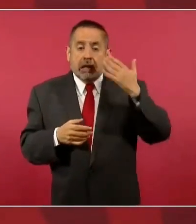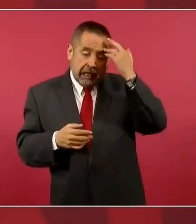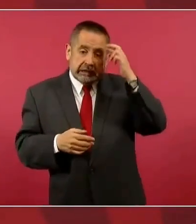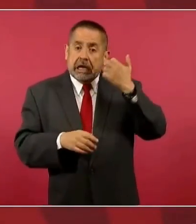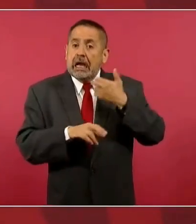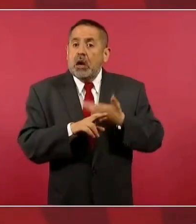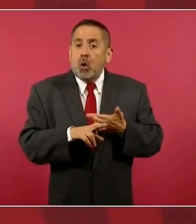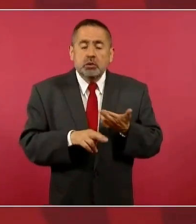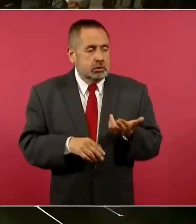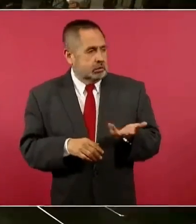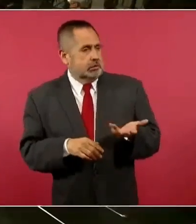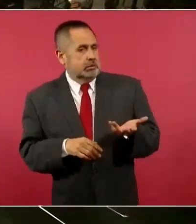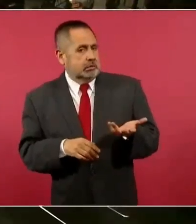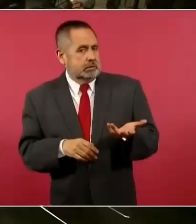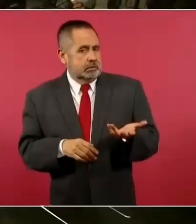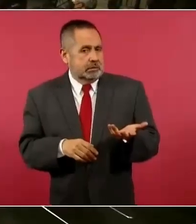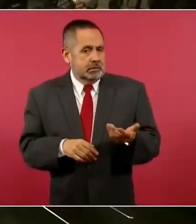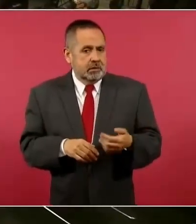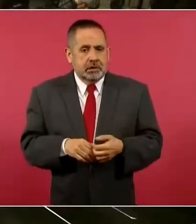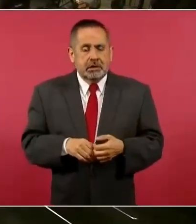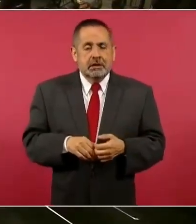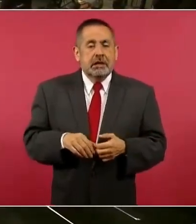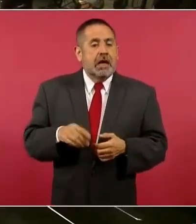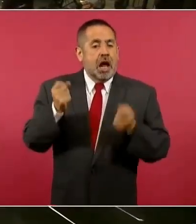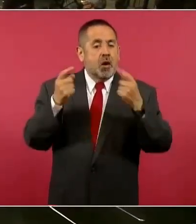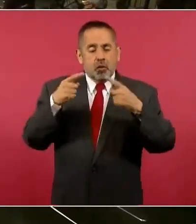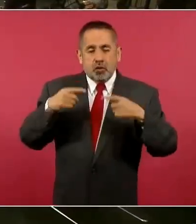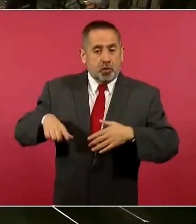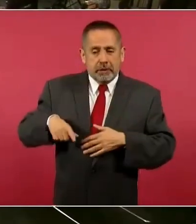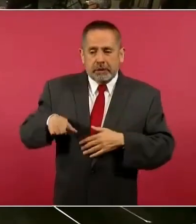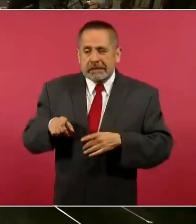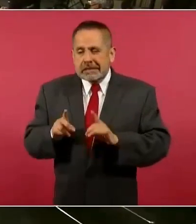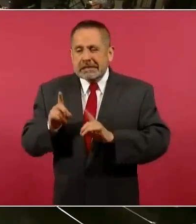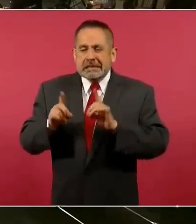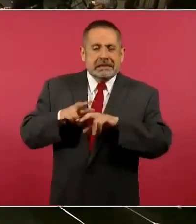porque ni siquiera le tenían fe